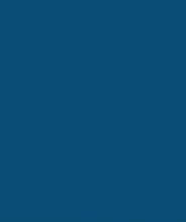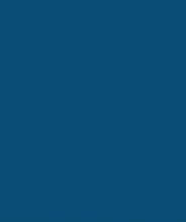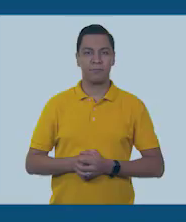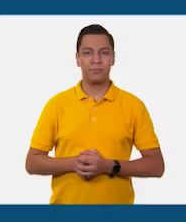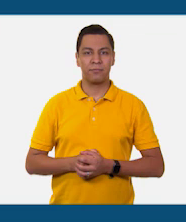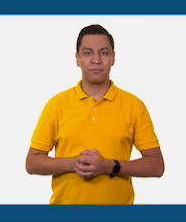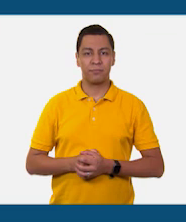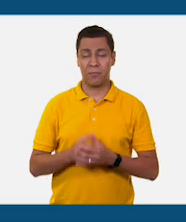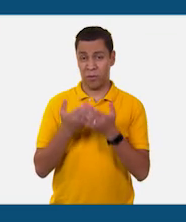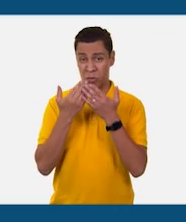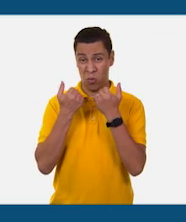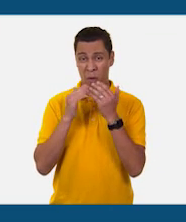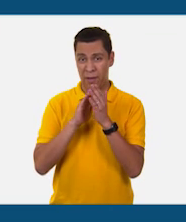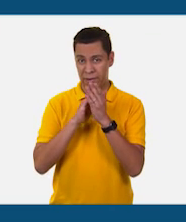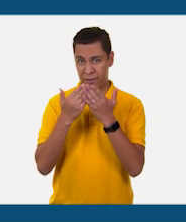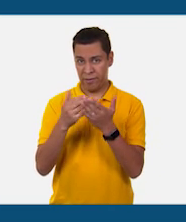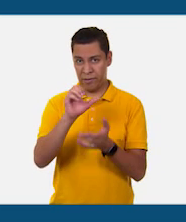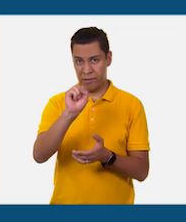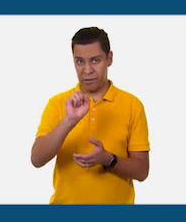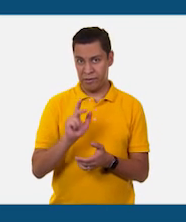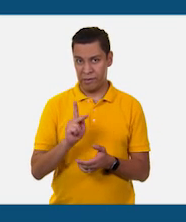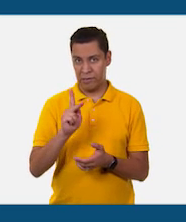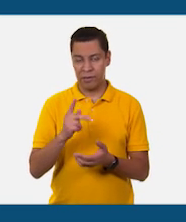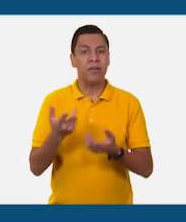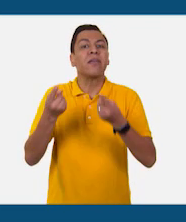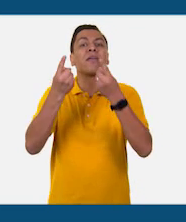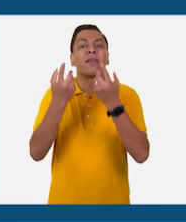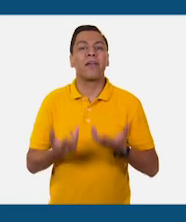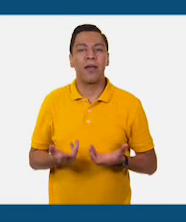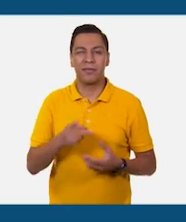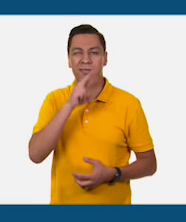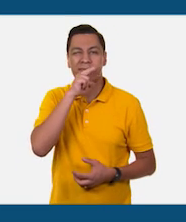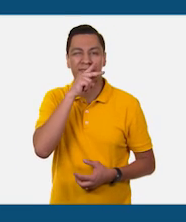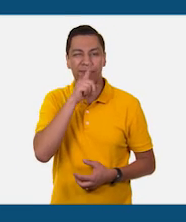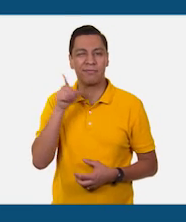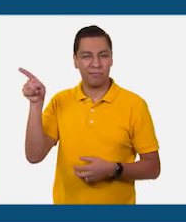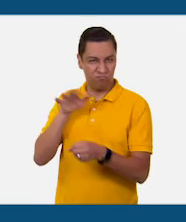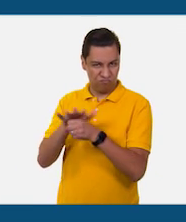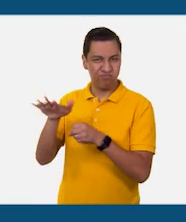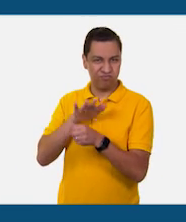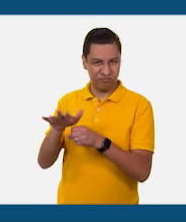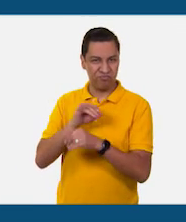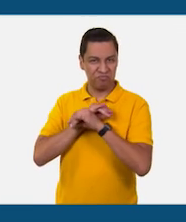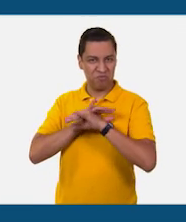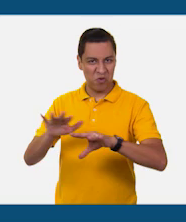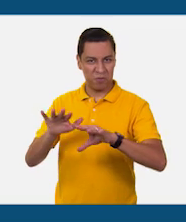Si no tienes el libro de texto o necesitas ayuda para responder las preguntas, contáctanos.